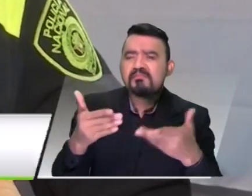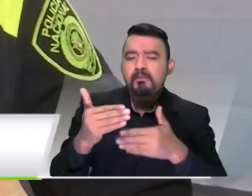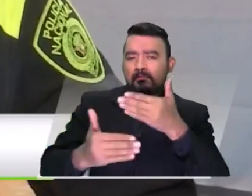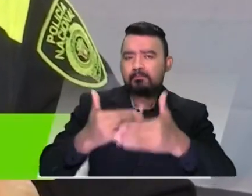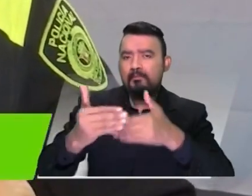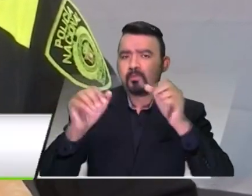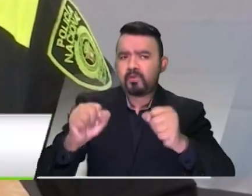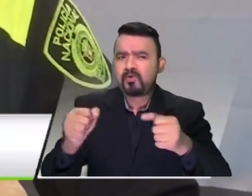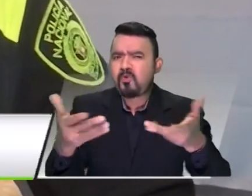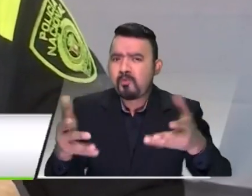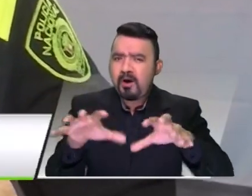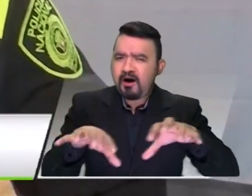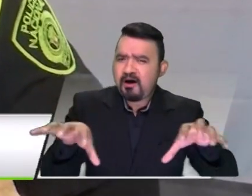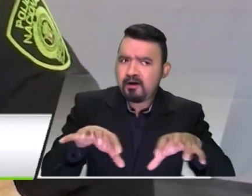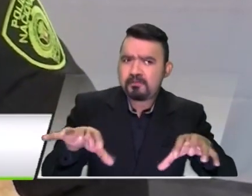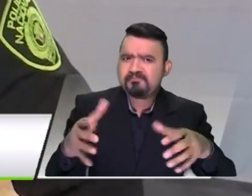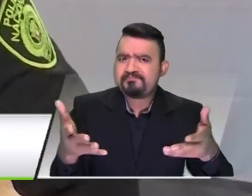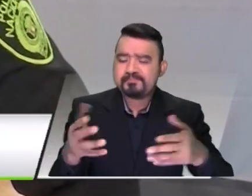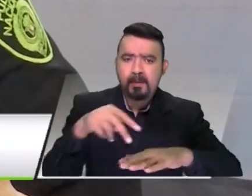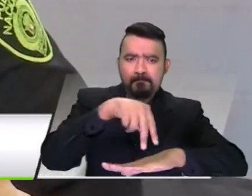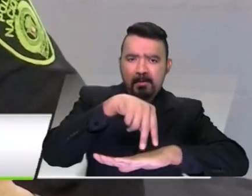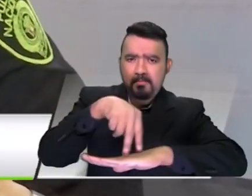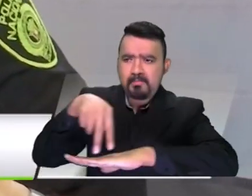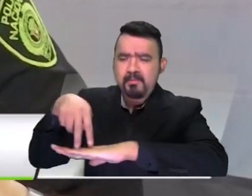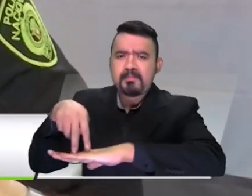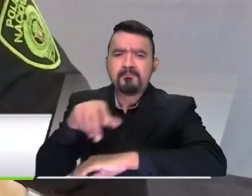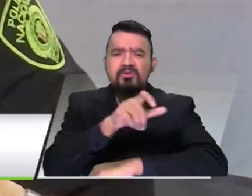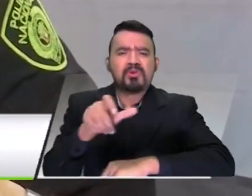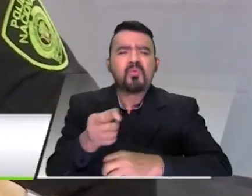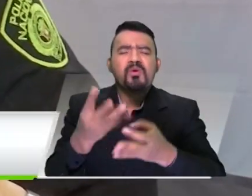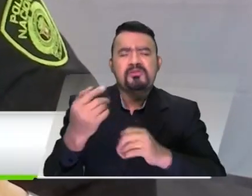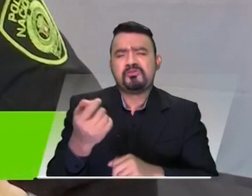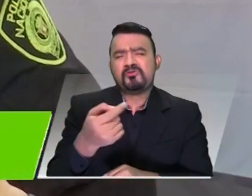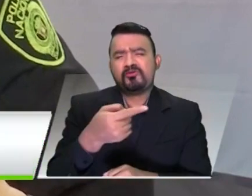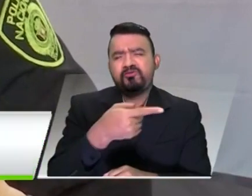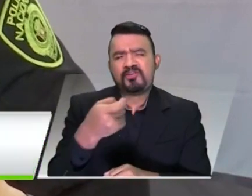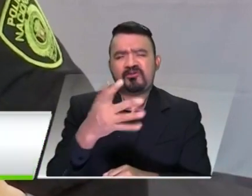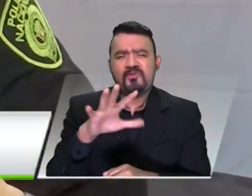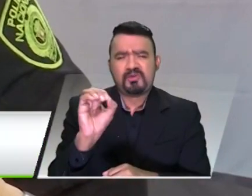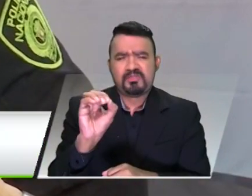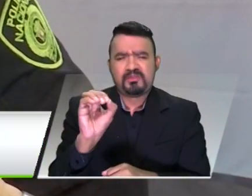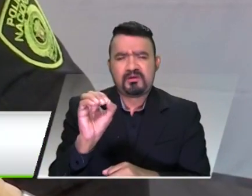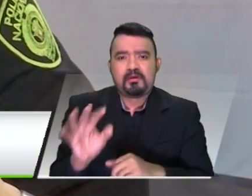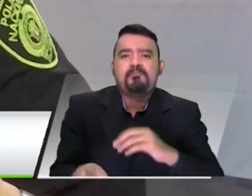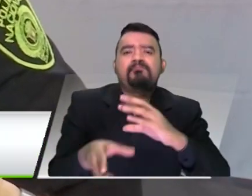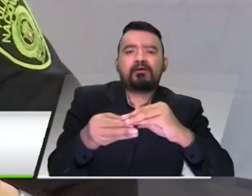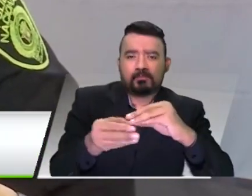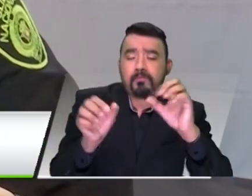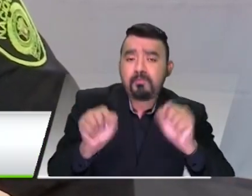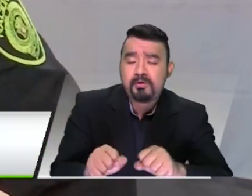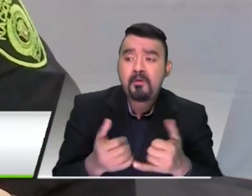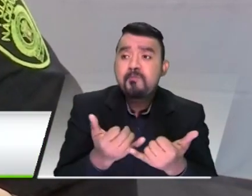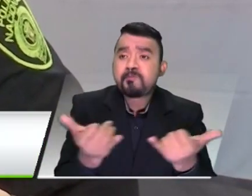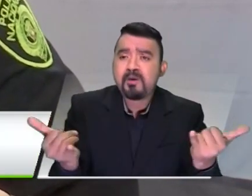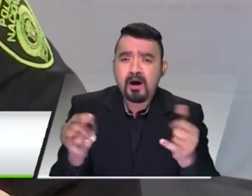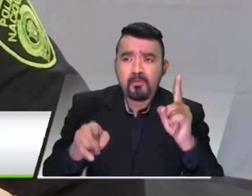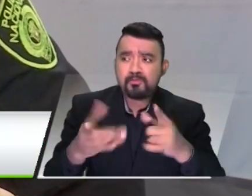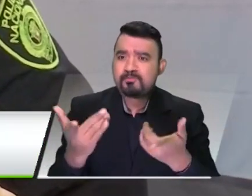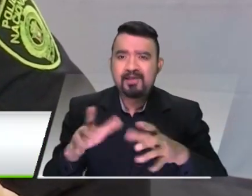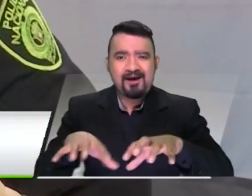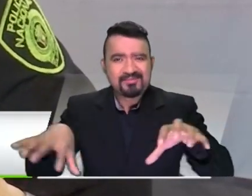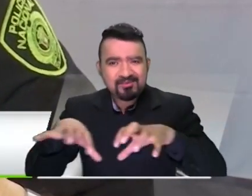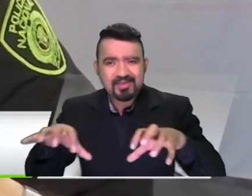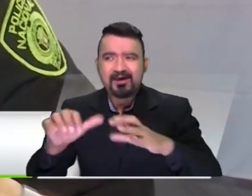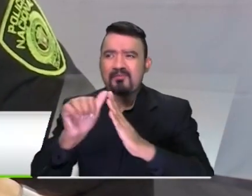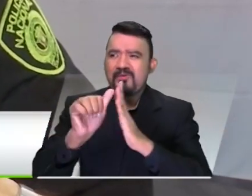un componente de apoyo, son más o menos unos 150 hombres adicionales, en los cuales vamos a tener cobertura en los diferentes eventos que se